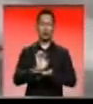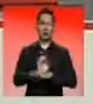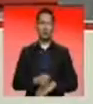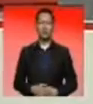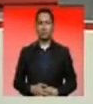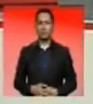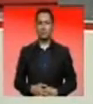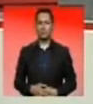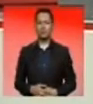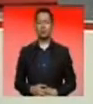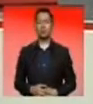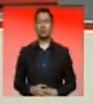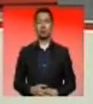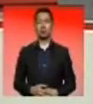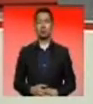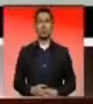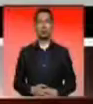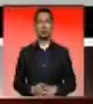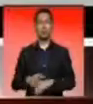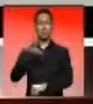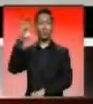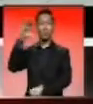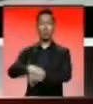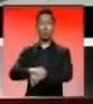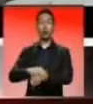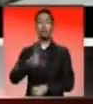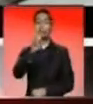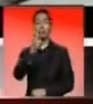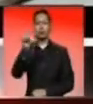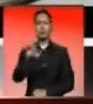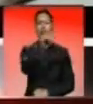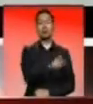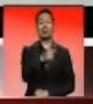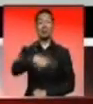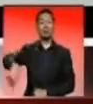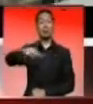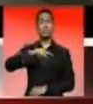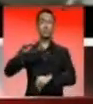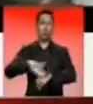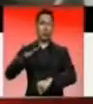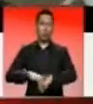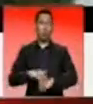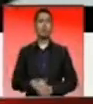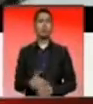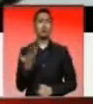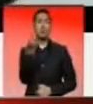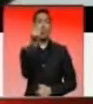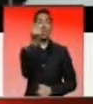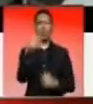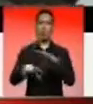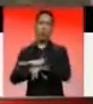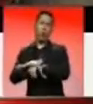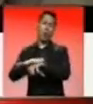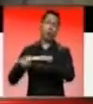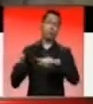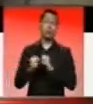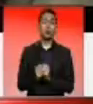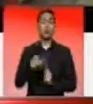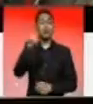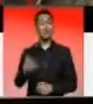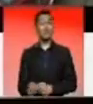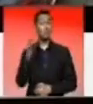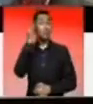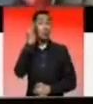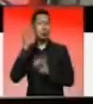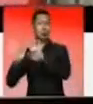país. Fueron capturados los dos presuntos responsables del atraco de una fuerte cantidad de dinero y del asesinato de una mujer